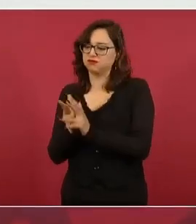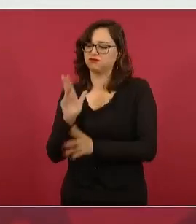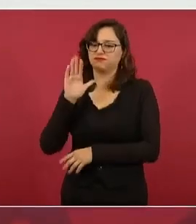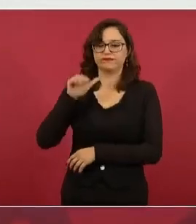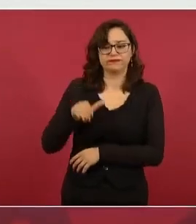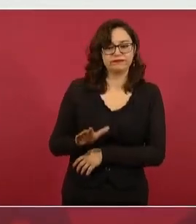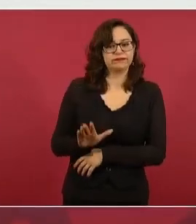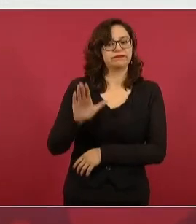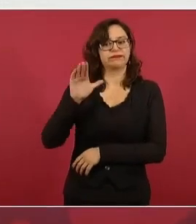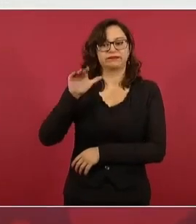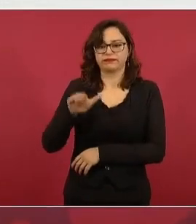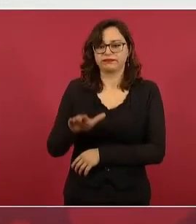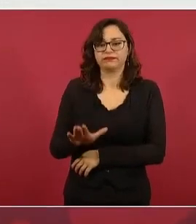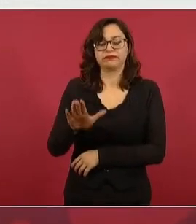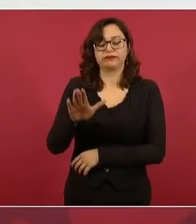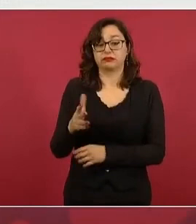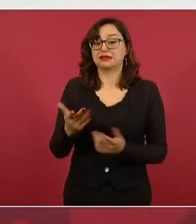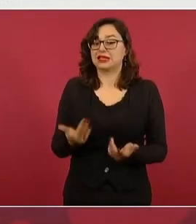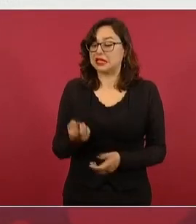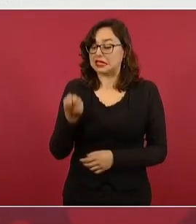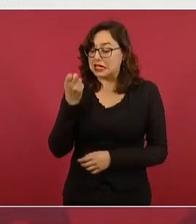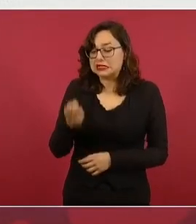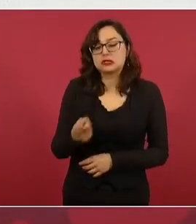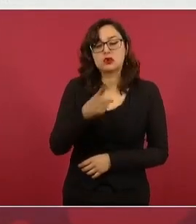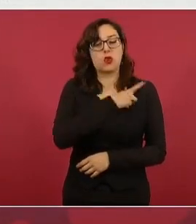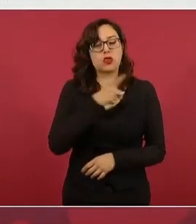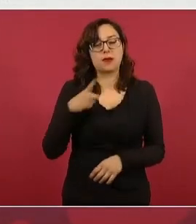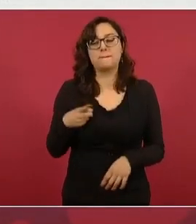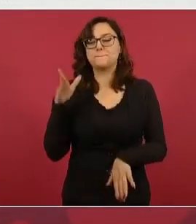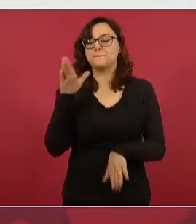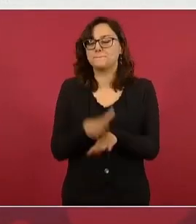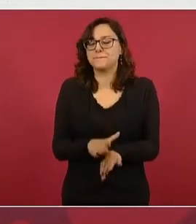es de atención